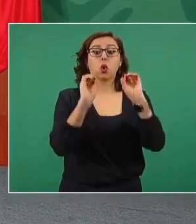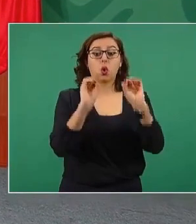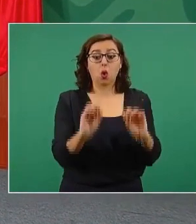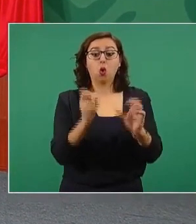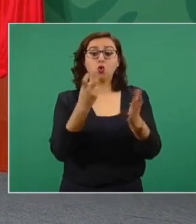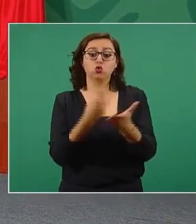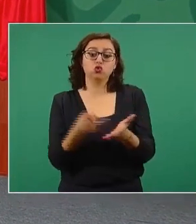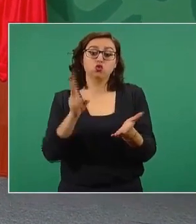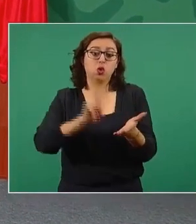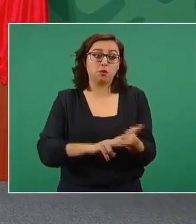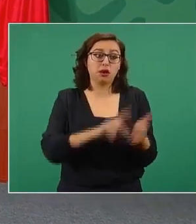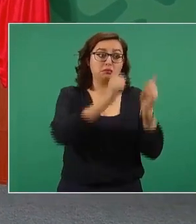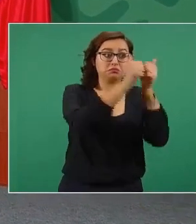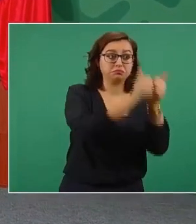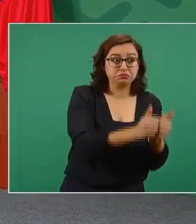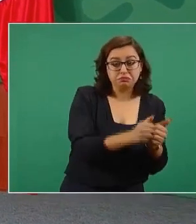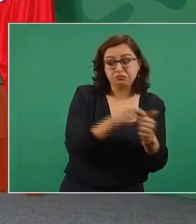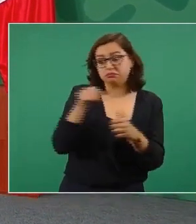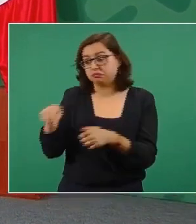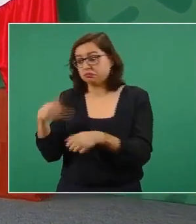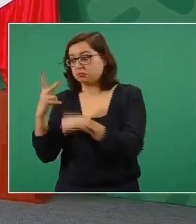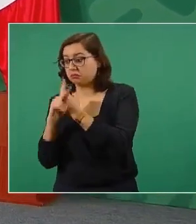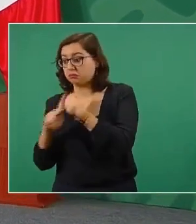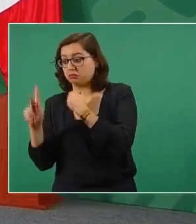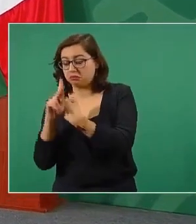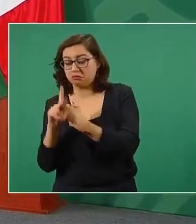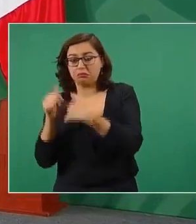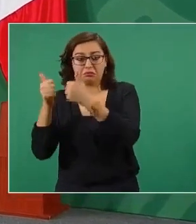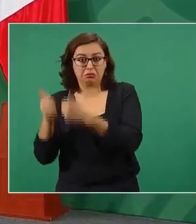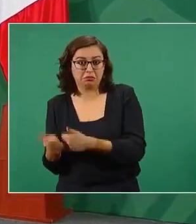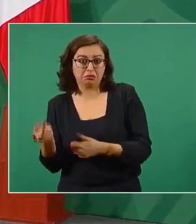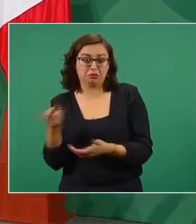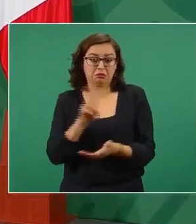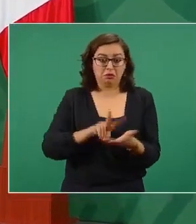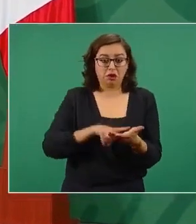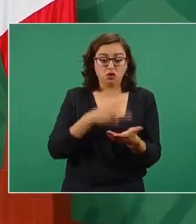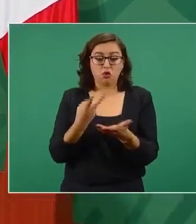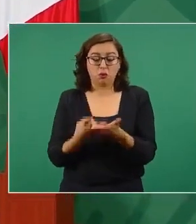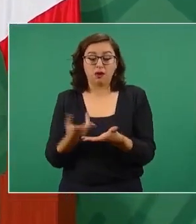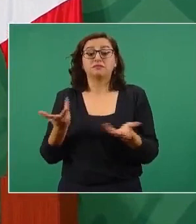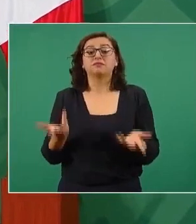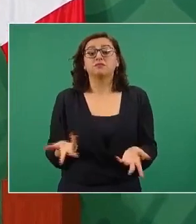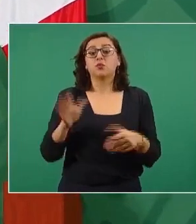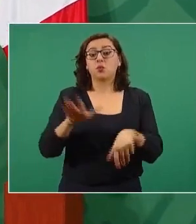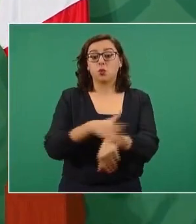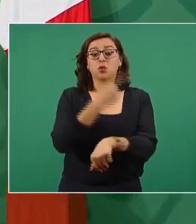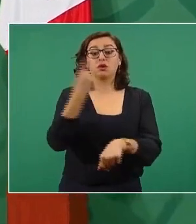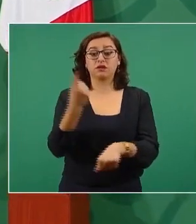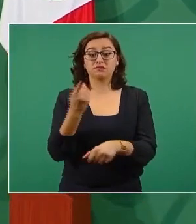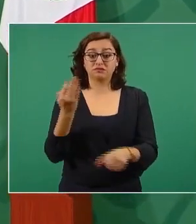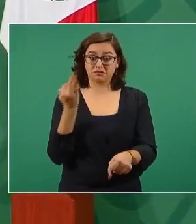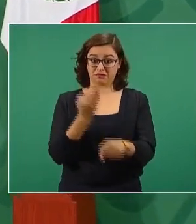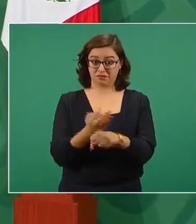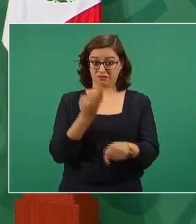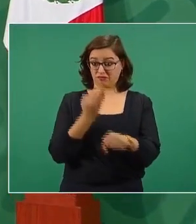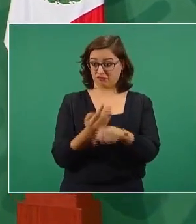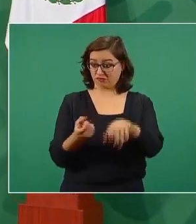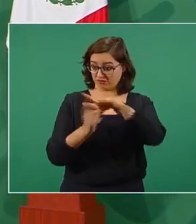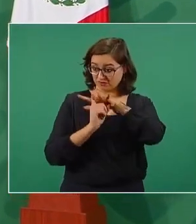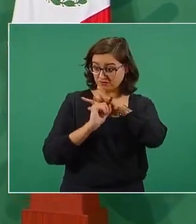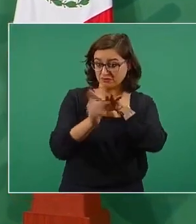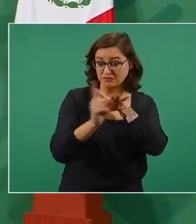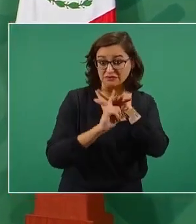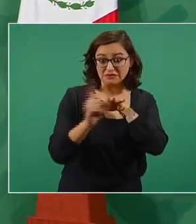nacionalidad el fenómeno migratorio como lo sabemos todos no se